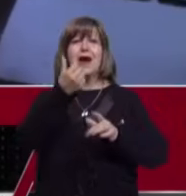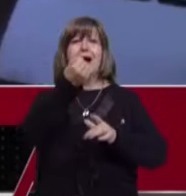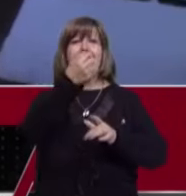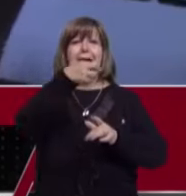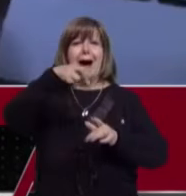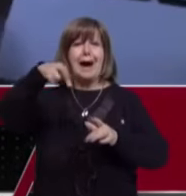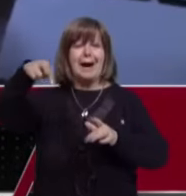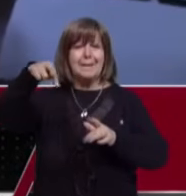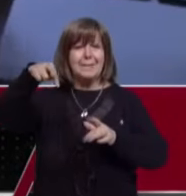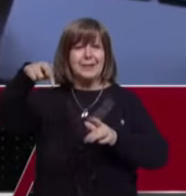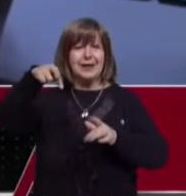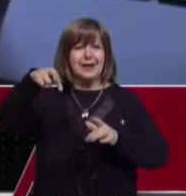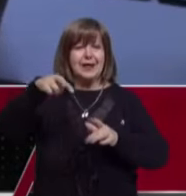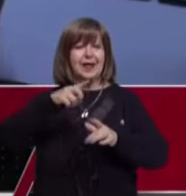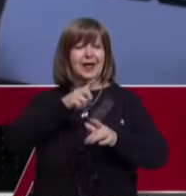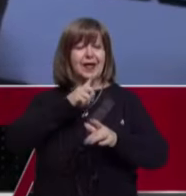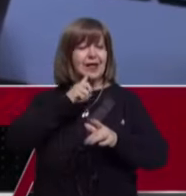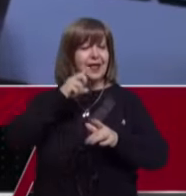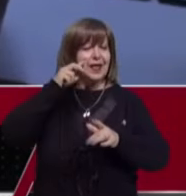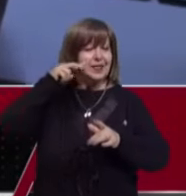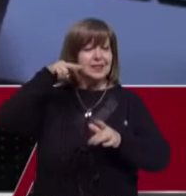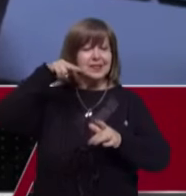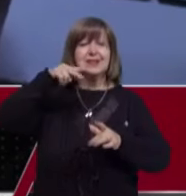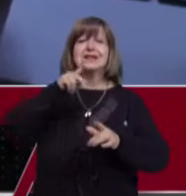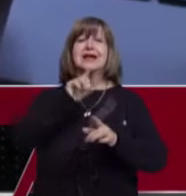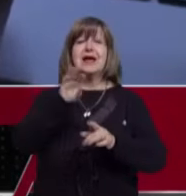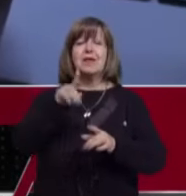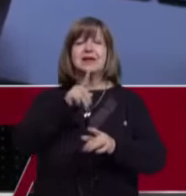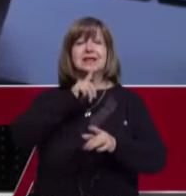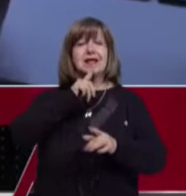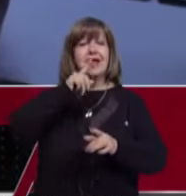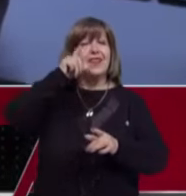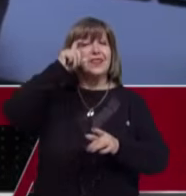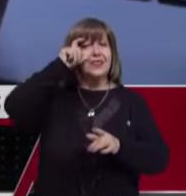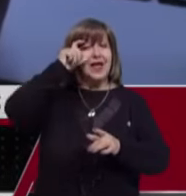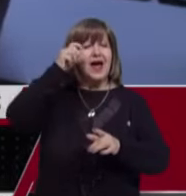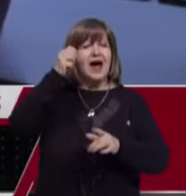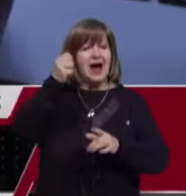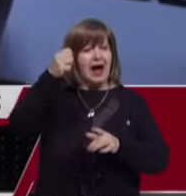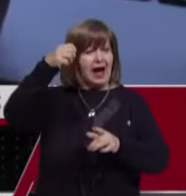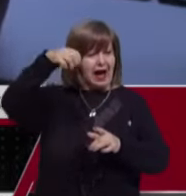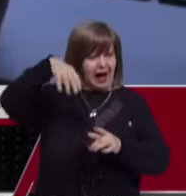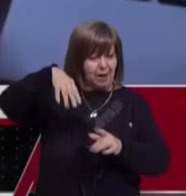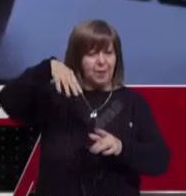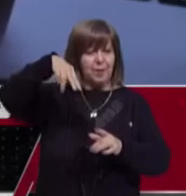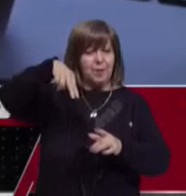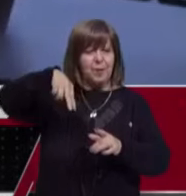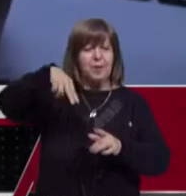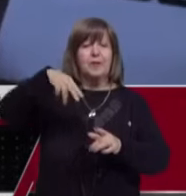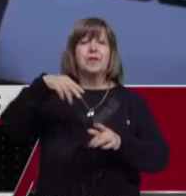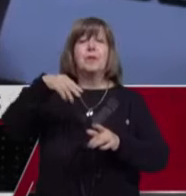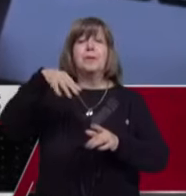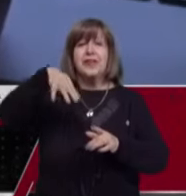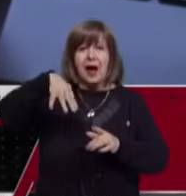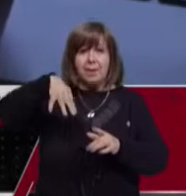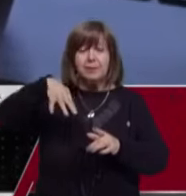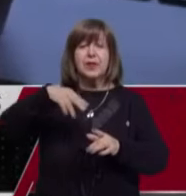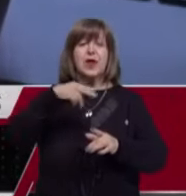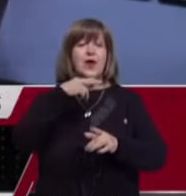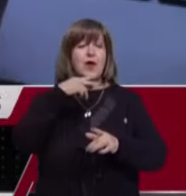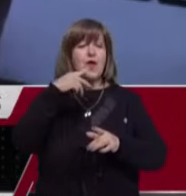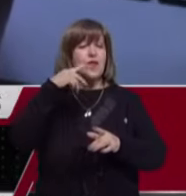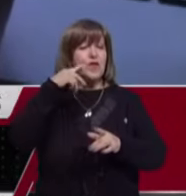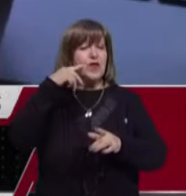aplicación. Estamos hablando de la aplicación TeamViewer, que está en el App Store, en el Play Store. Y esta aplicación lo que hace es tratar de ingresar